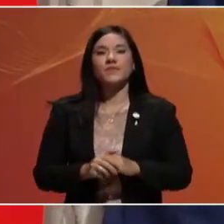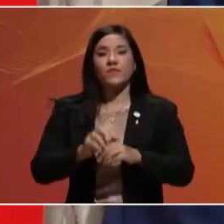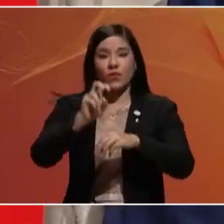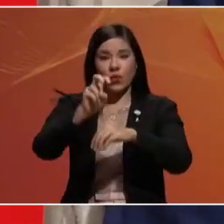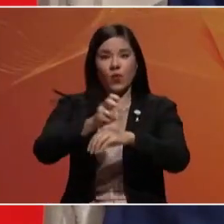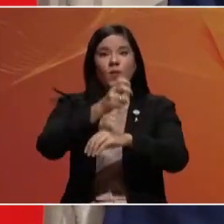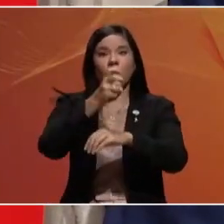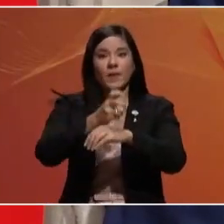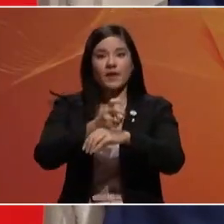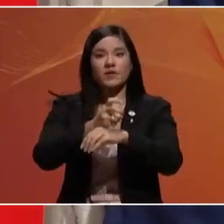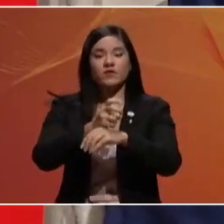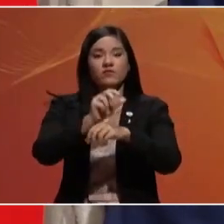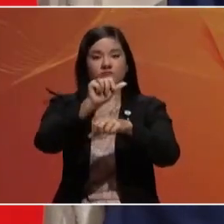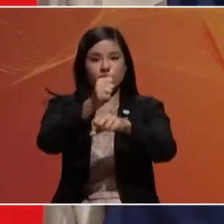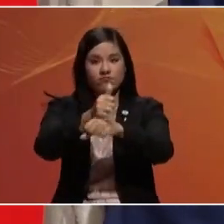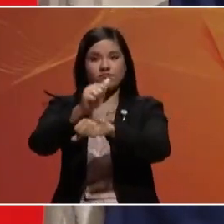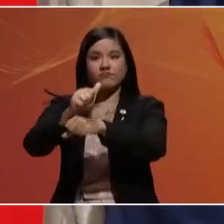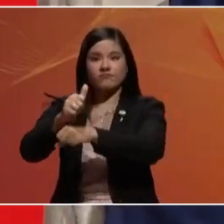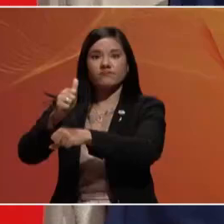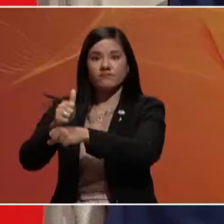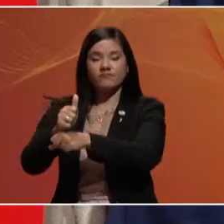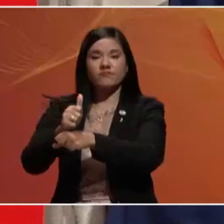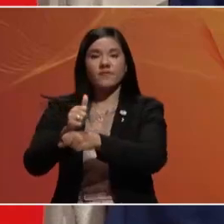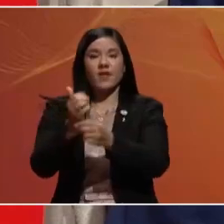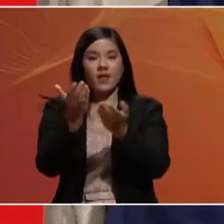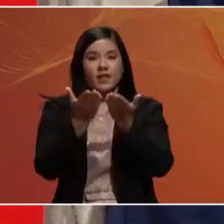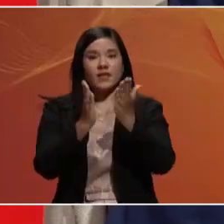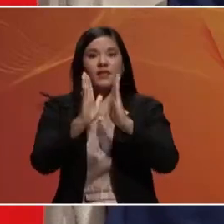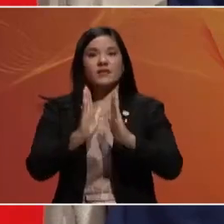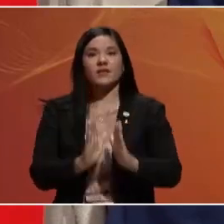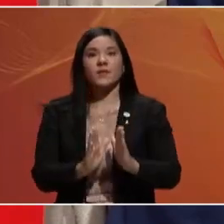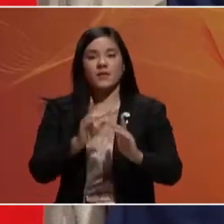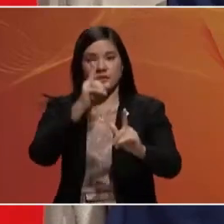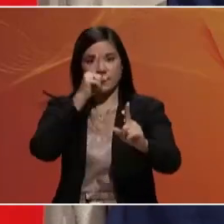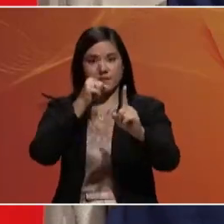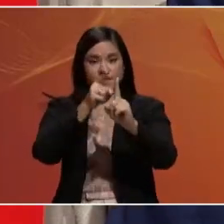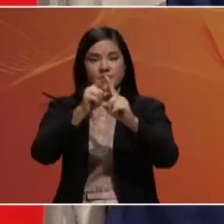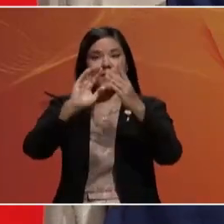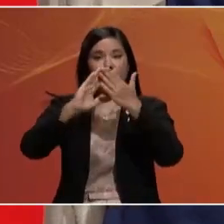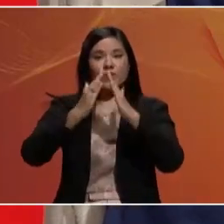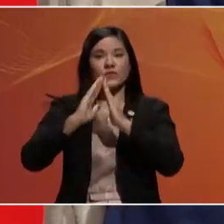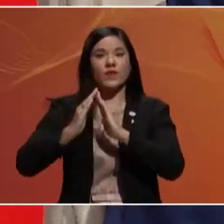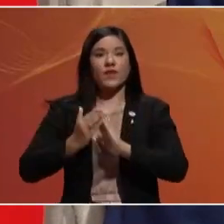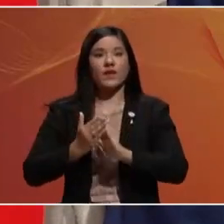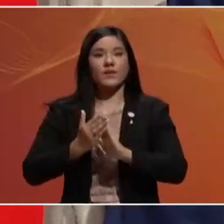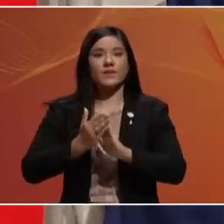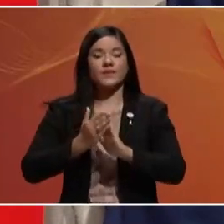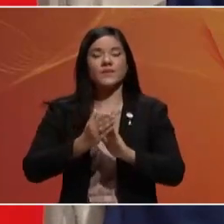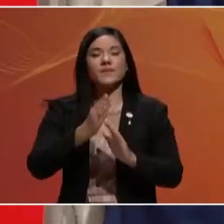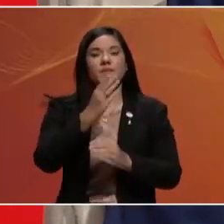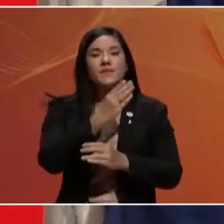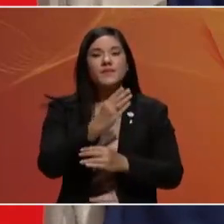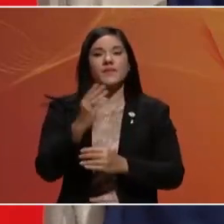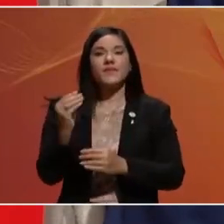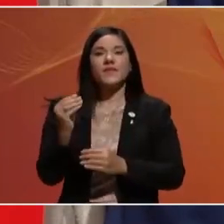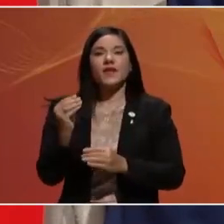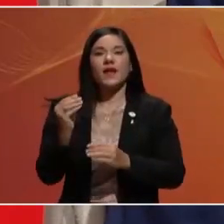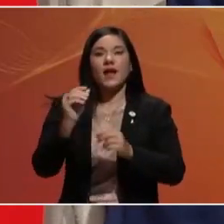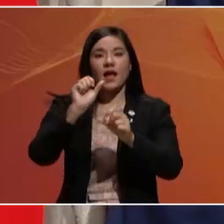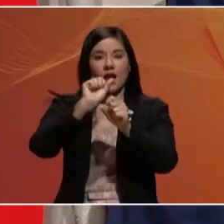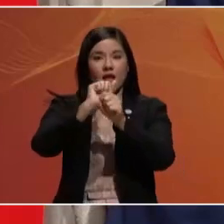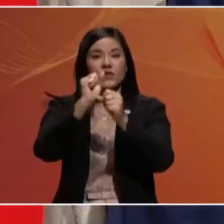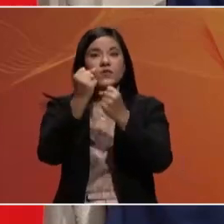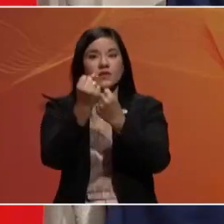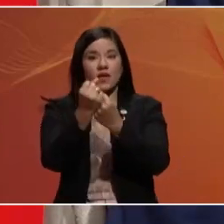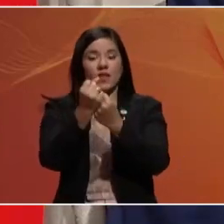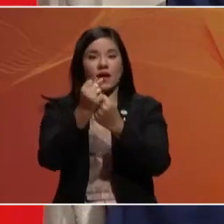compromisos institucionales, llámese productos y servicios ofertados a los ciudadanos y a la sociedad en